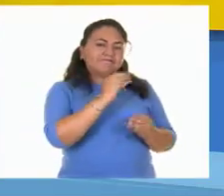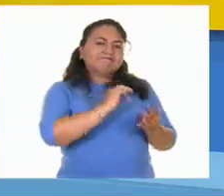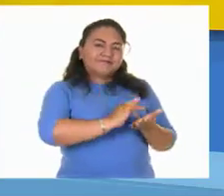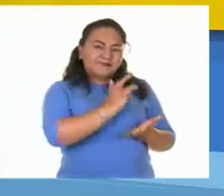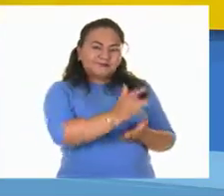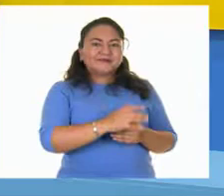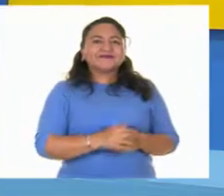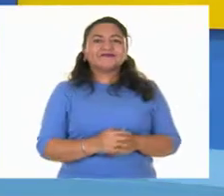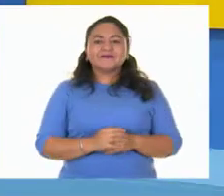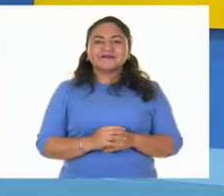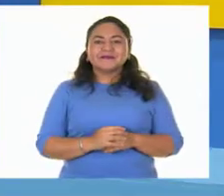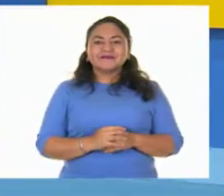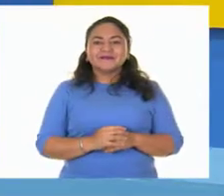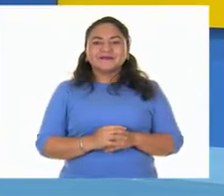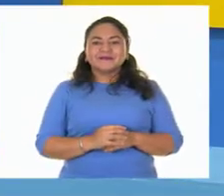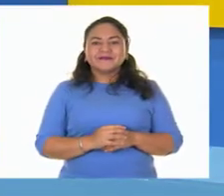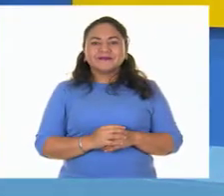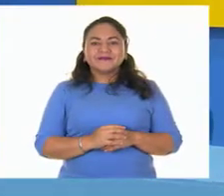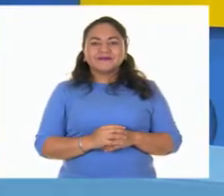gracias.